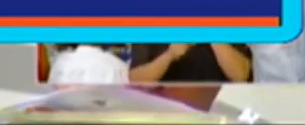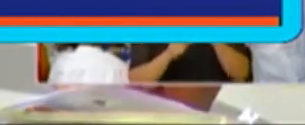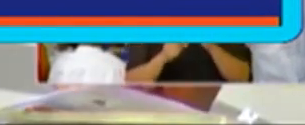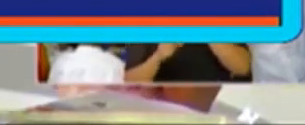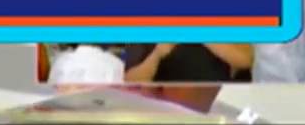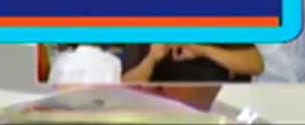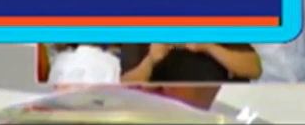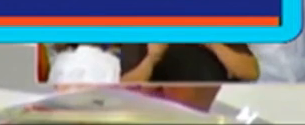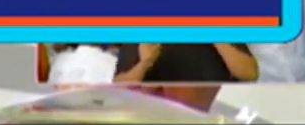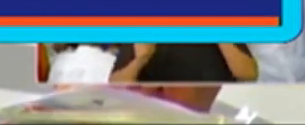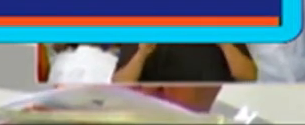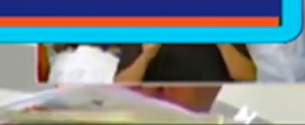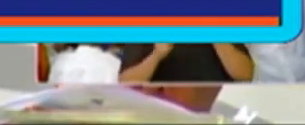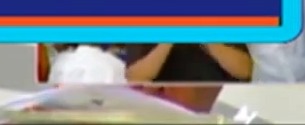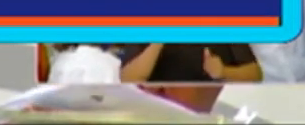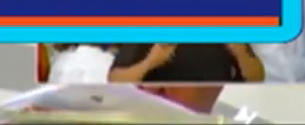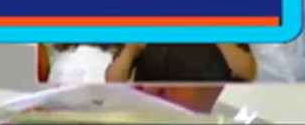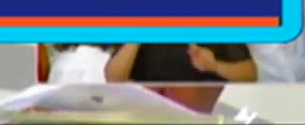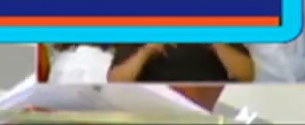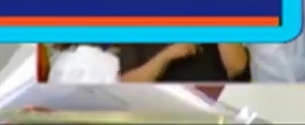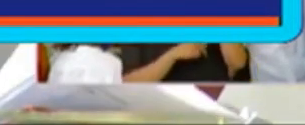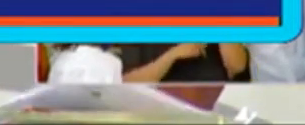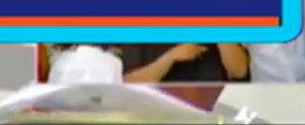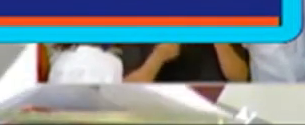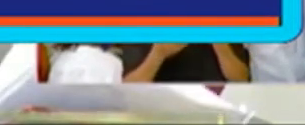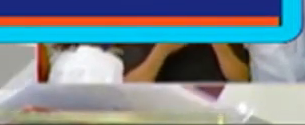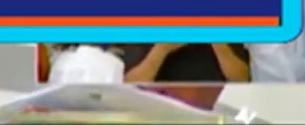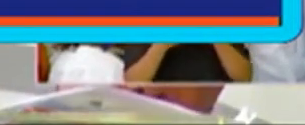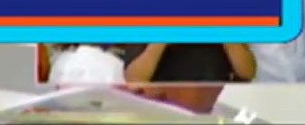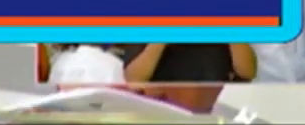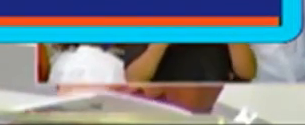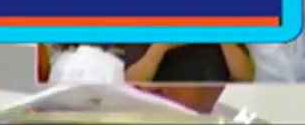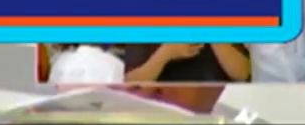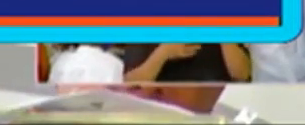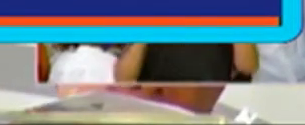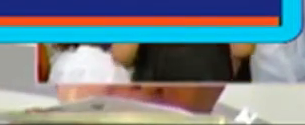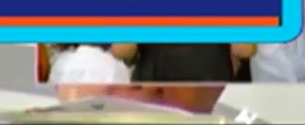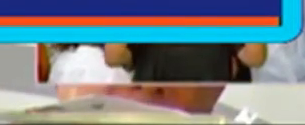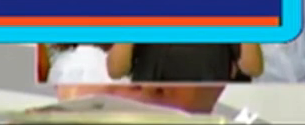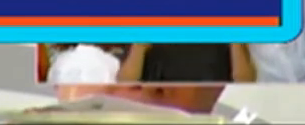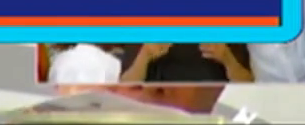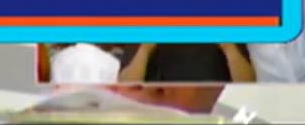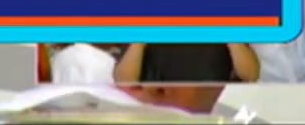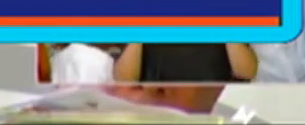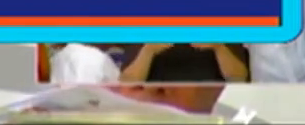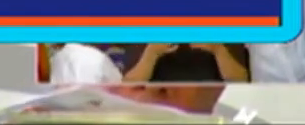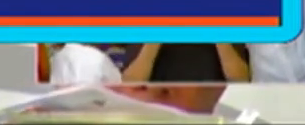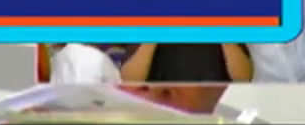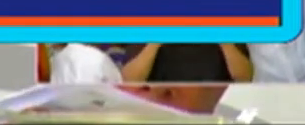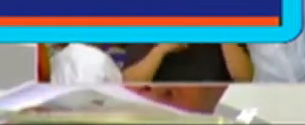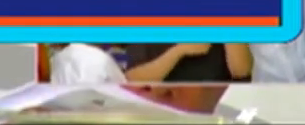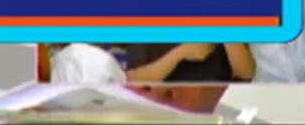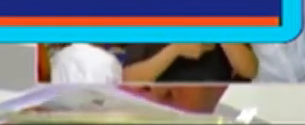beneficio otorga a cada ciudadano. Es por lo anterior que el presidente ha puesto todo su empeño en